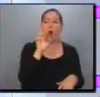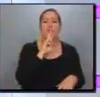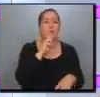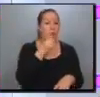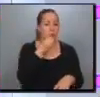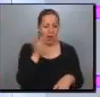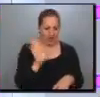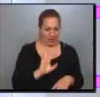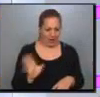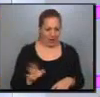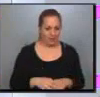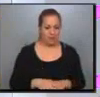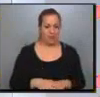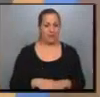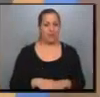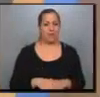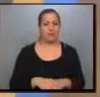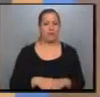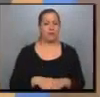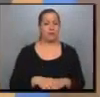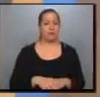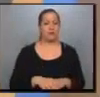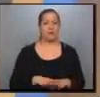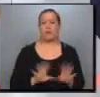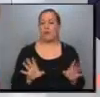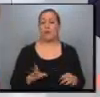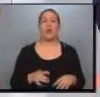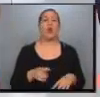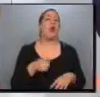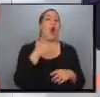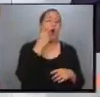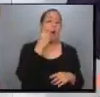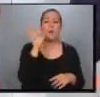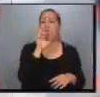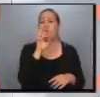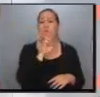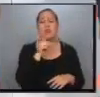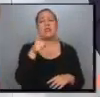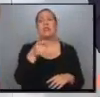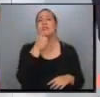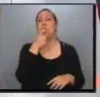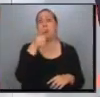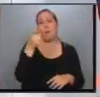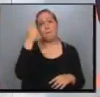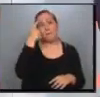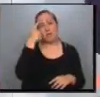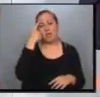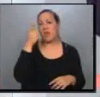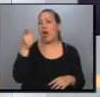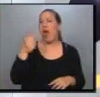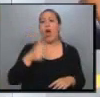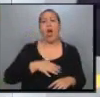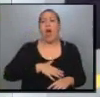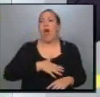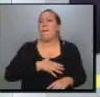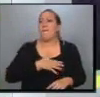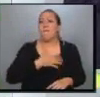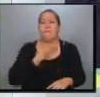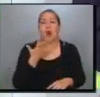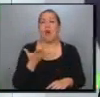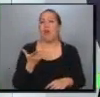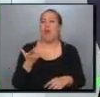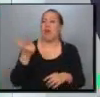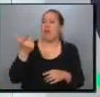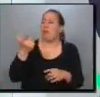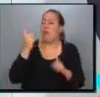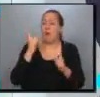no vas a hacer algo así, no. Sexista como le gusta a Romy. Hombre o mujer. Si vos considerás que tal persona es el amor de tu vida y te hace las que te